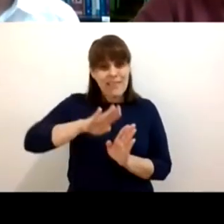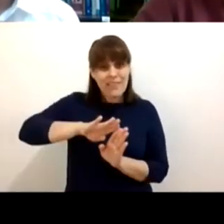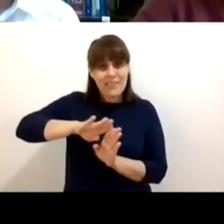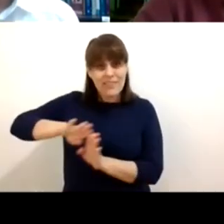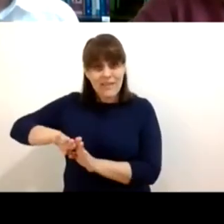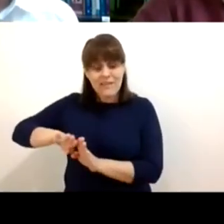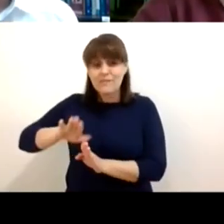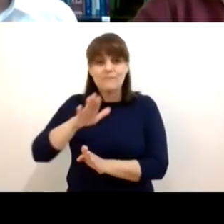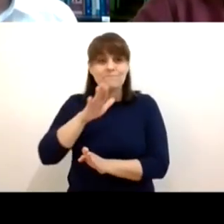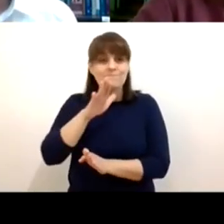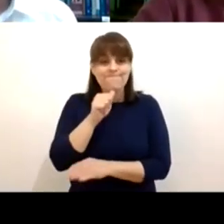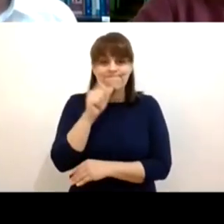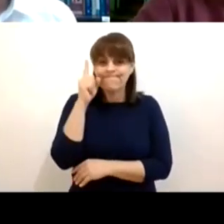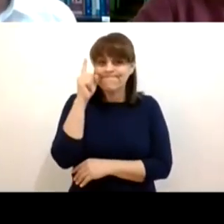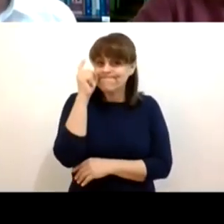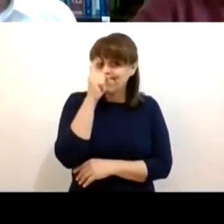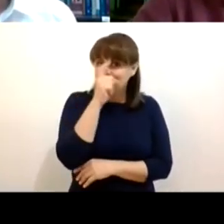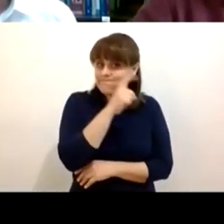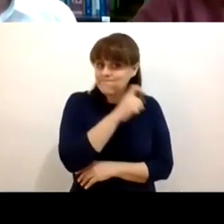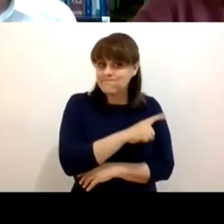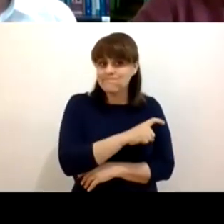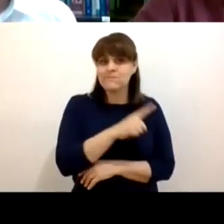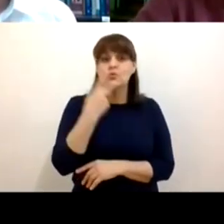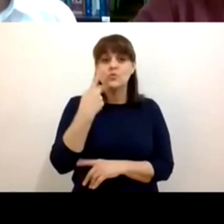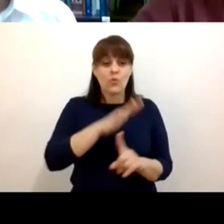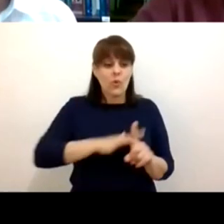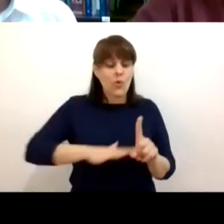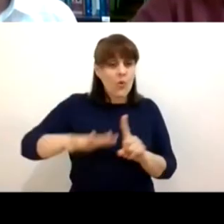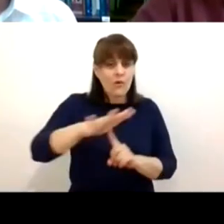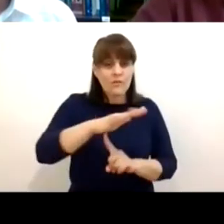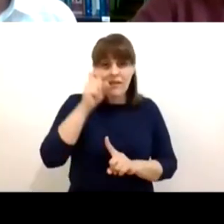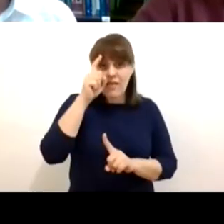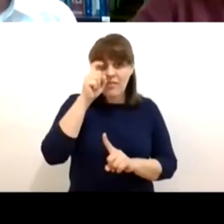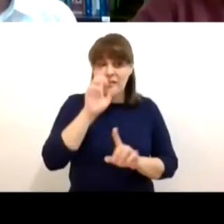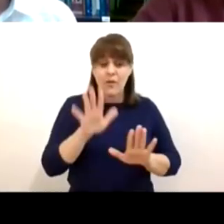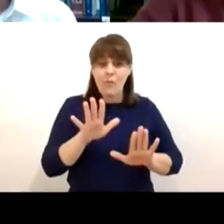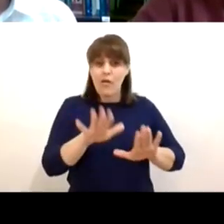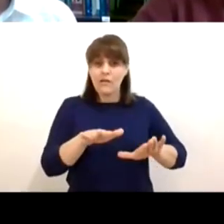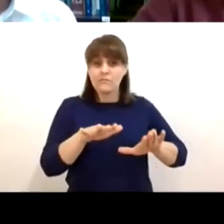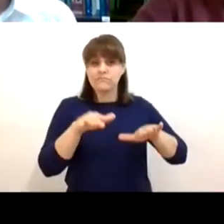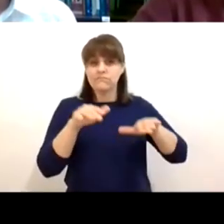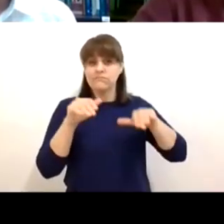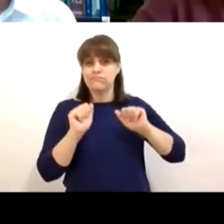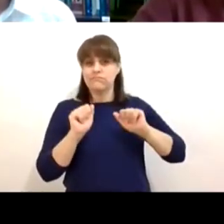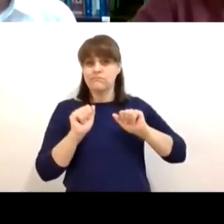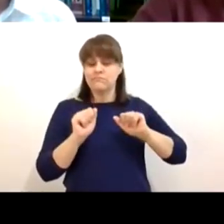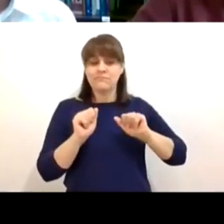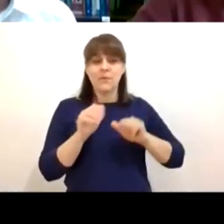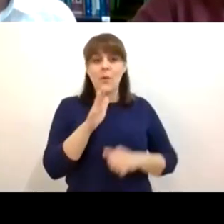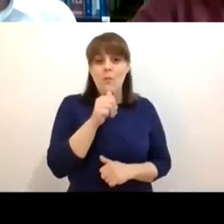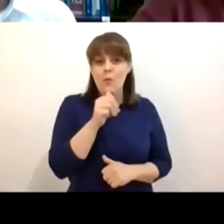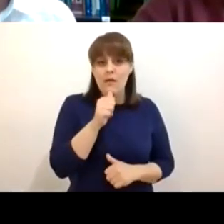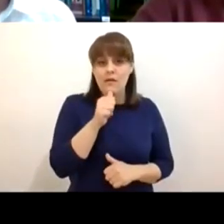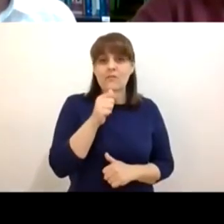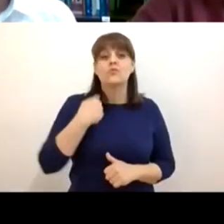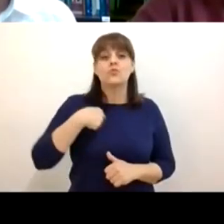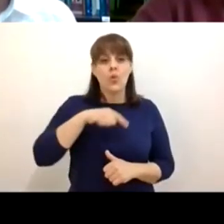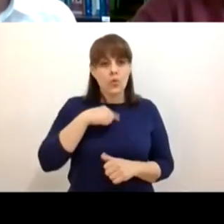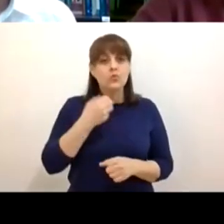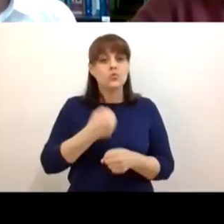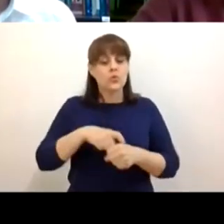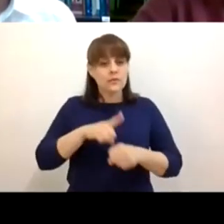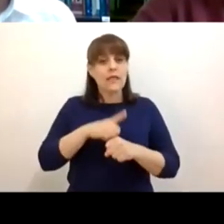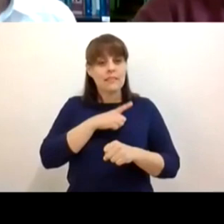un contexto difícil de dejar, y tenemos que romperlo todos como parte de una sociedad que nos hagamos